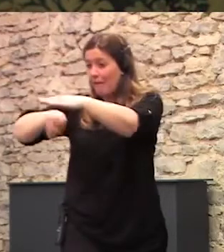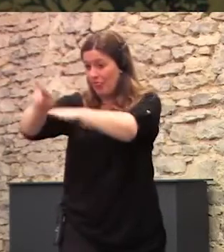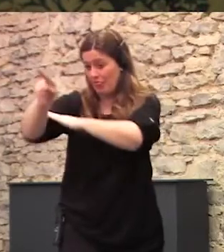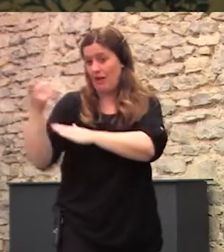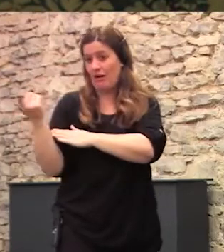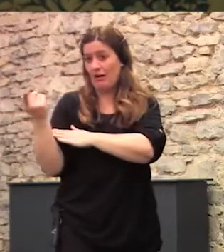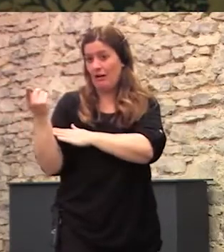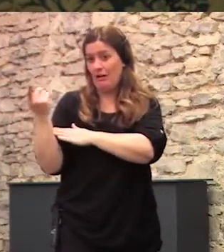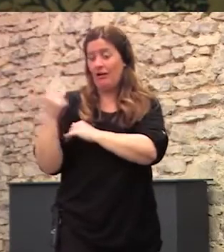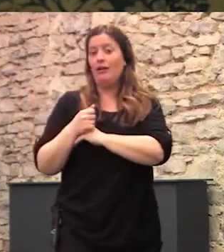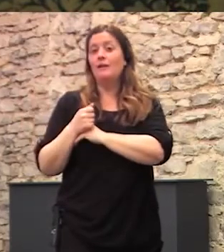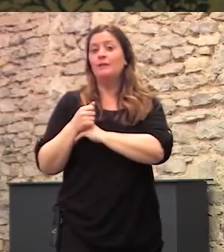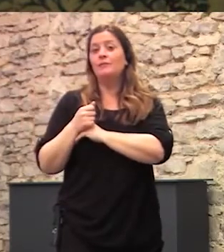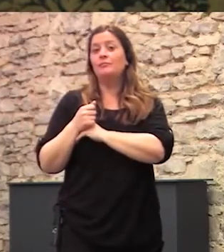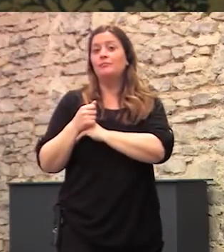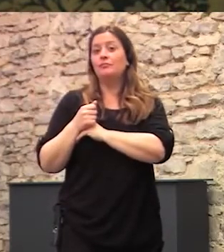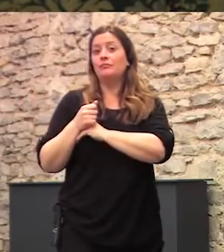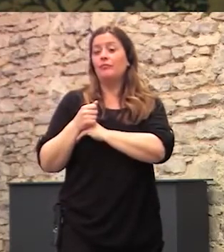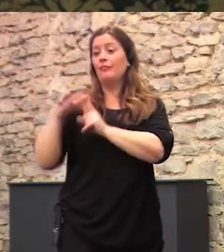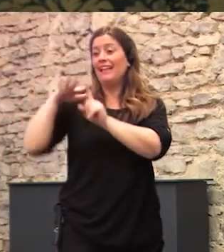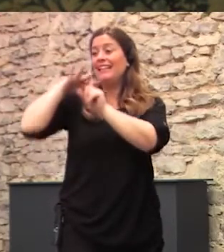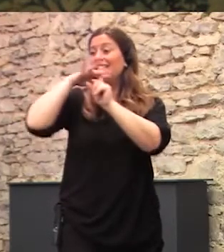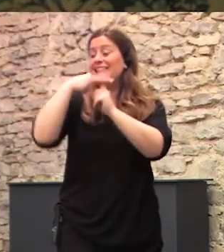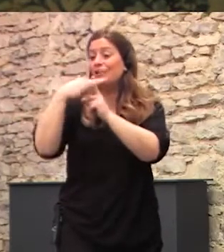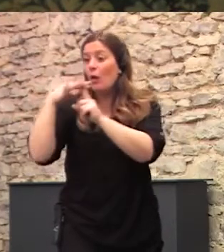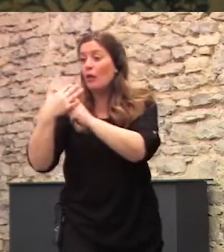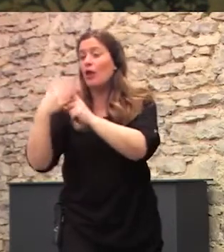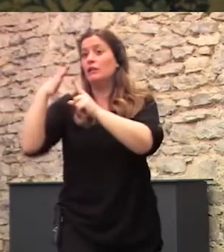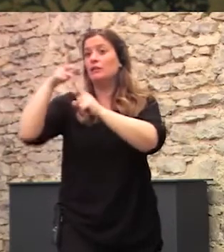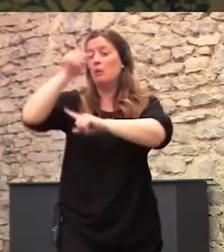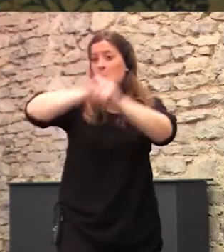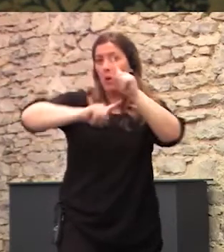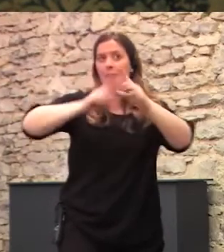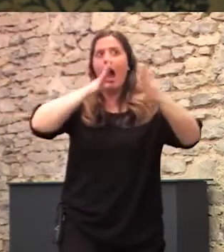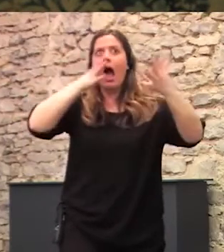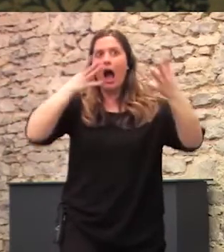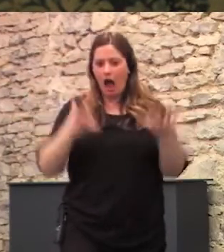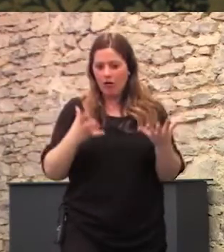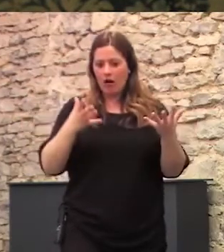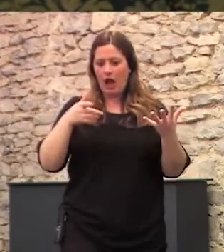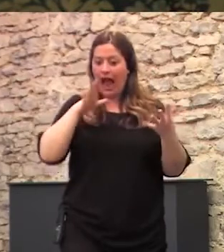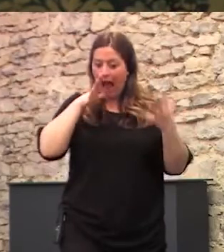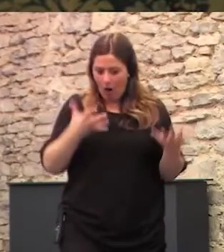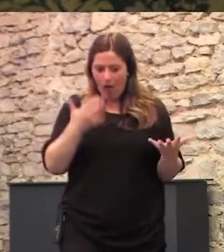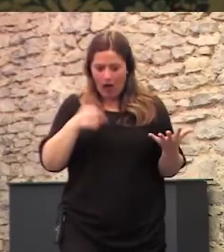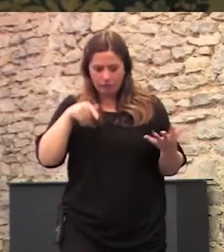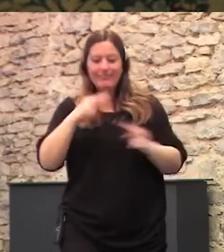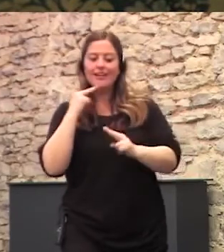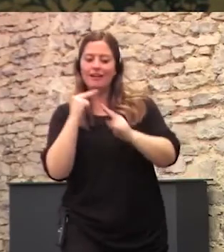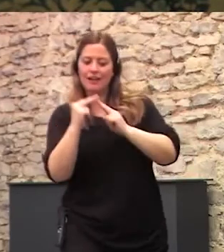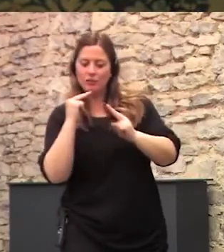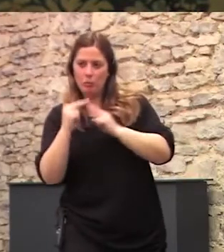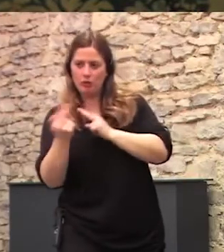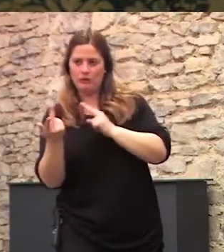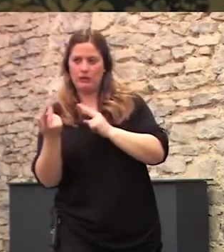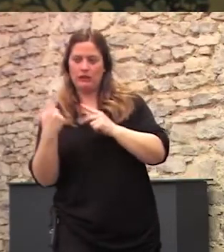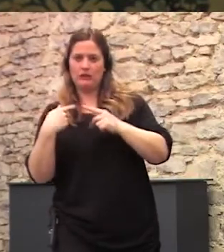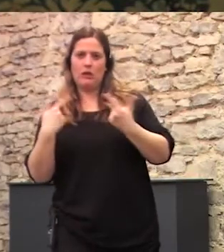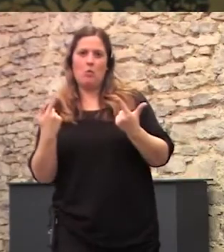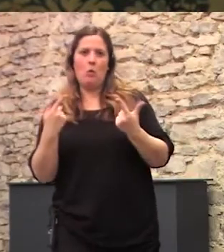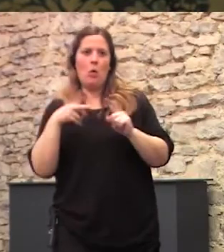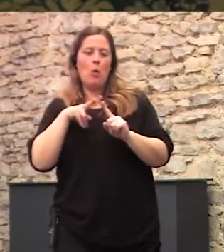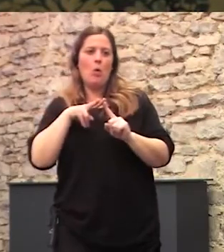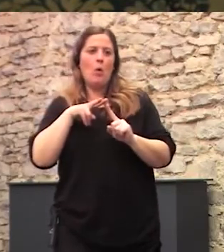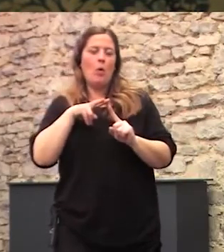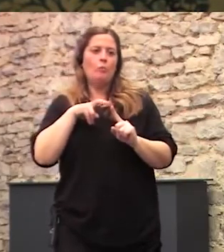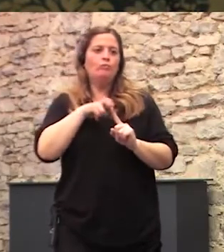las situaciones y a los problemas actuales desde también una lectura actual,